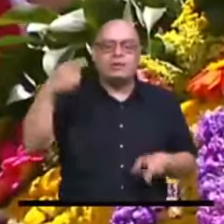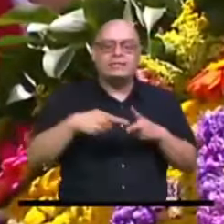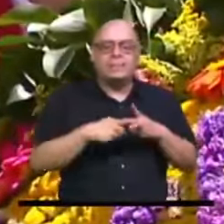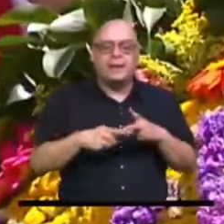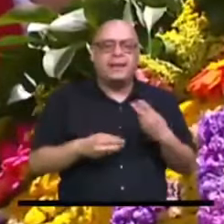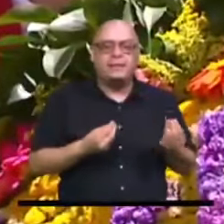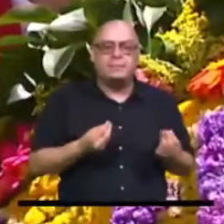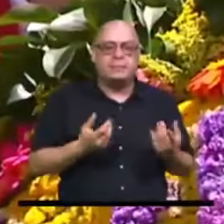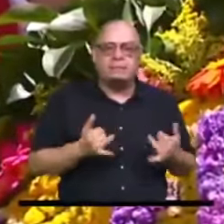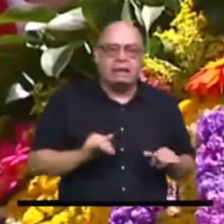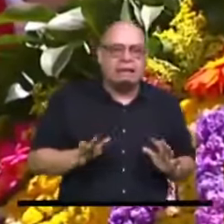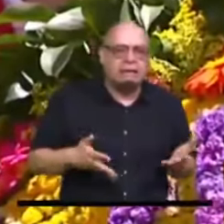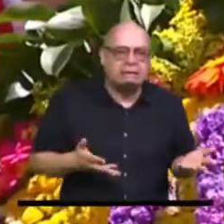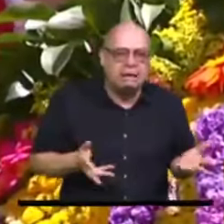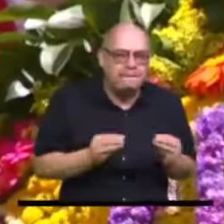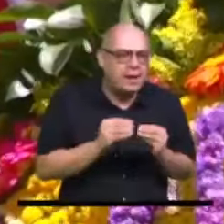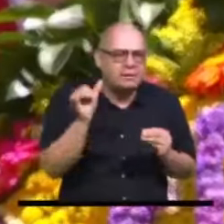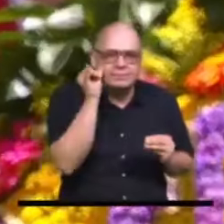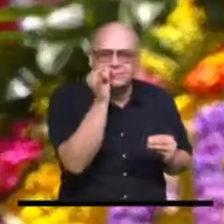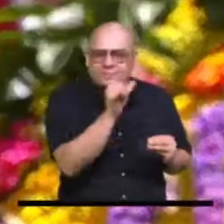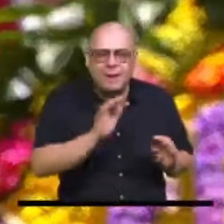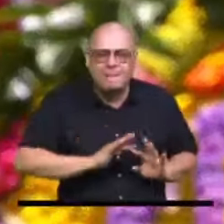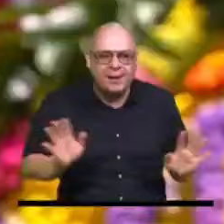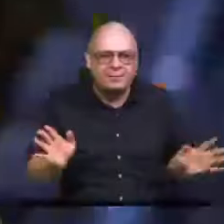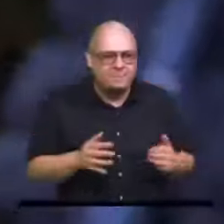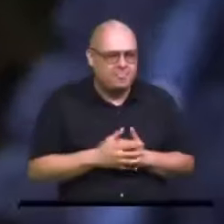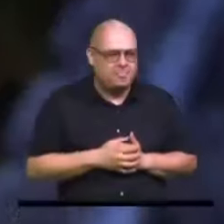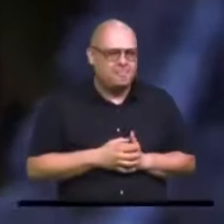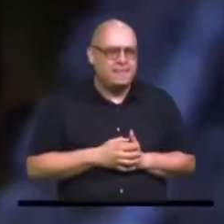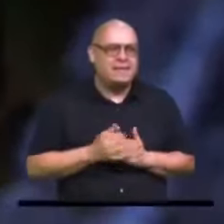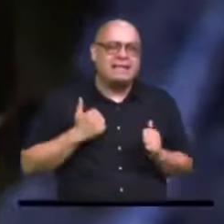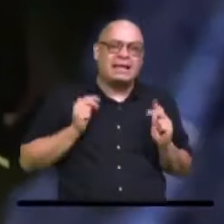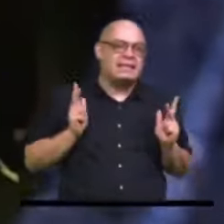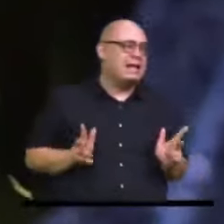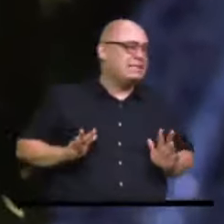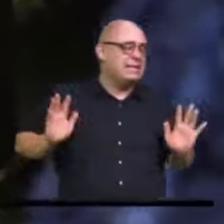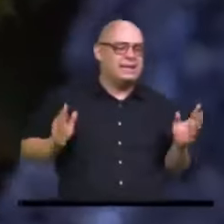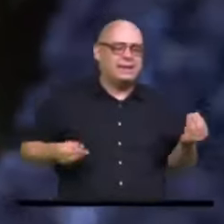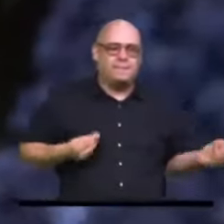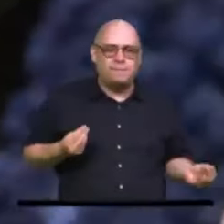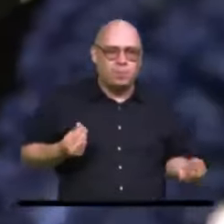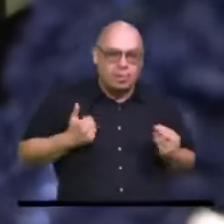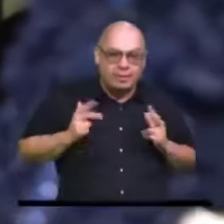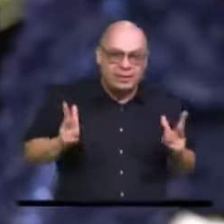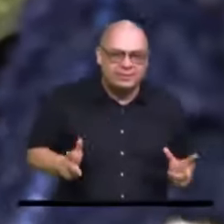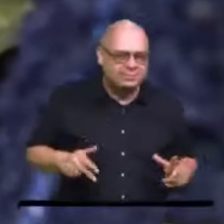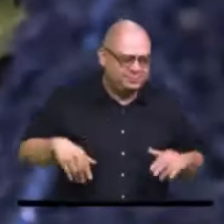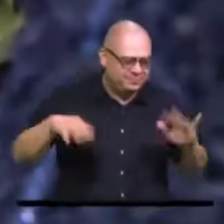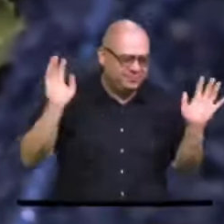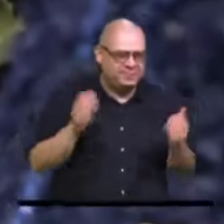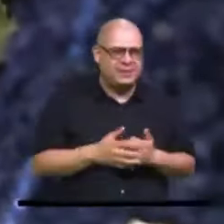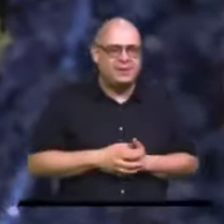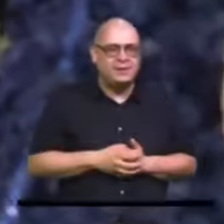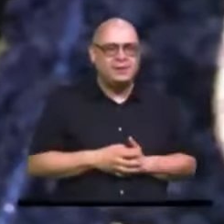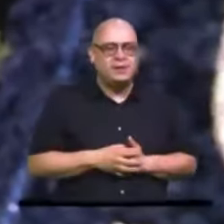el programa ya, ¿o qué? No hay ninguna otra transmisión. Cierto, no hay... Y entonces es que ya vamos a descansar, sí, ¿cómo así? ¿Cómo es la cosa? Y es que uno descansa. No, miren,